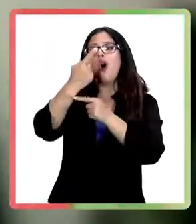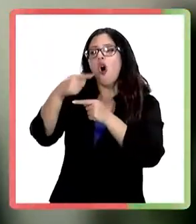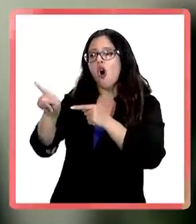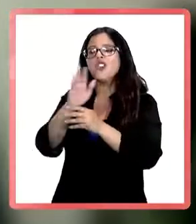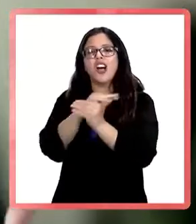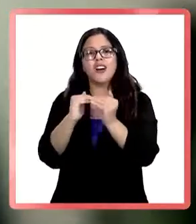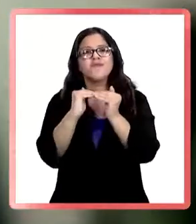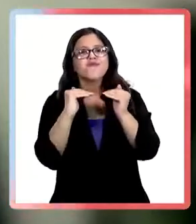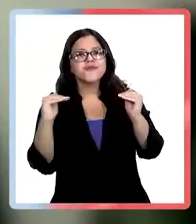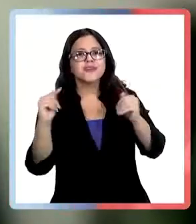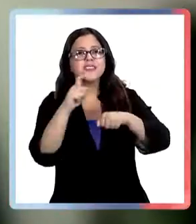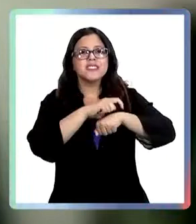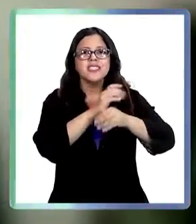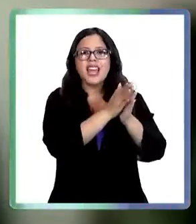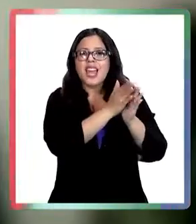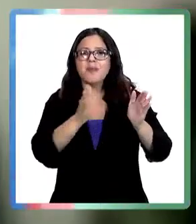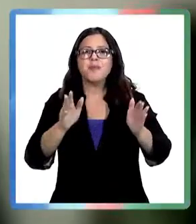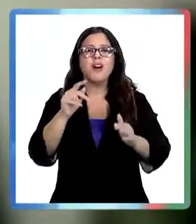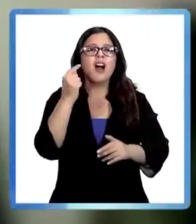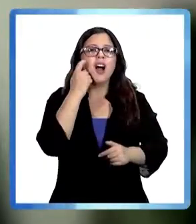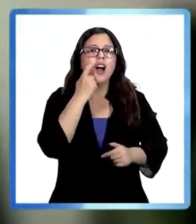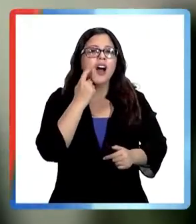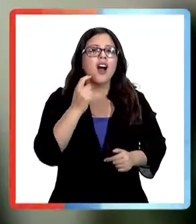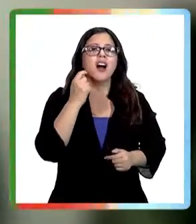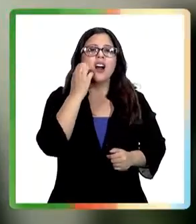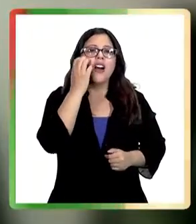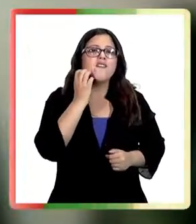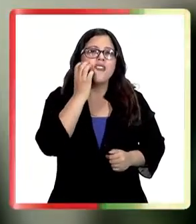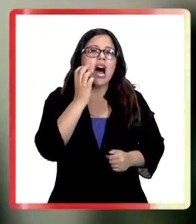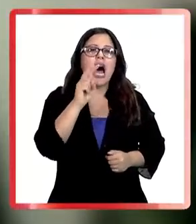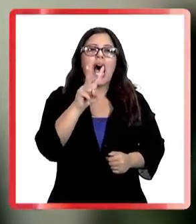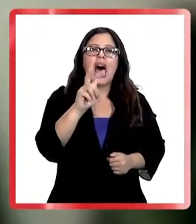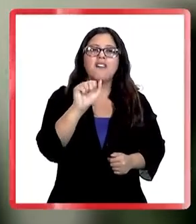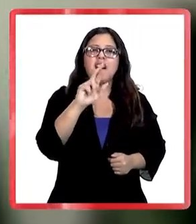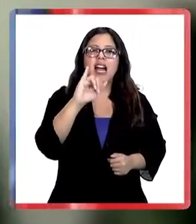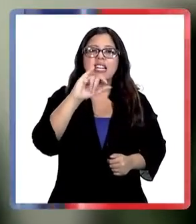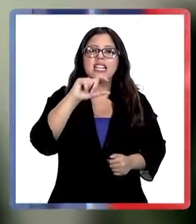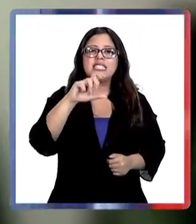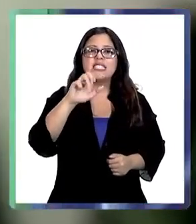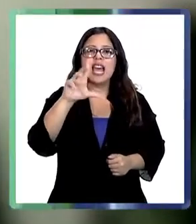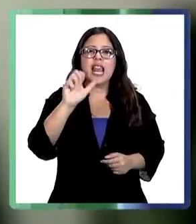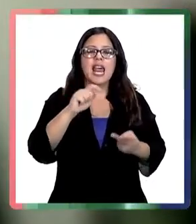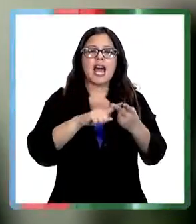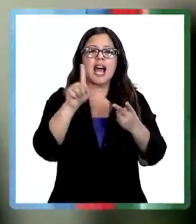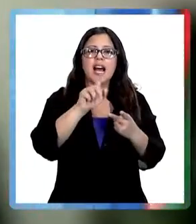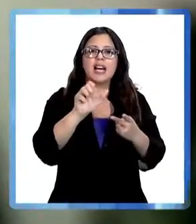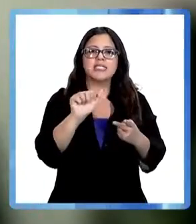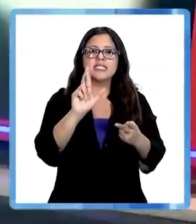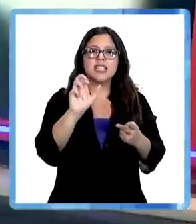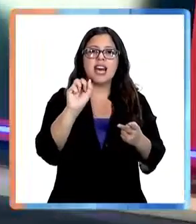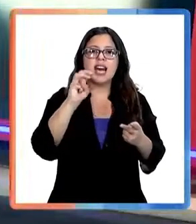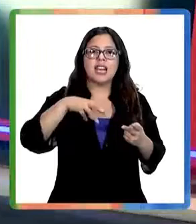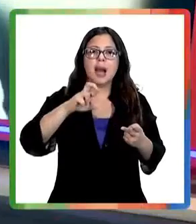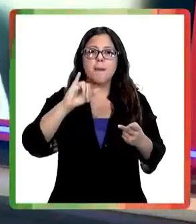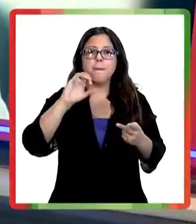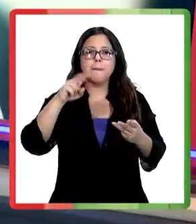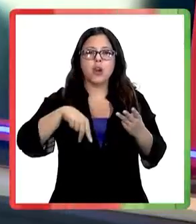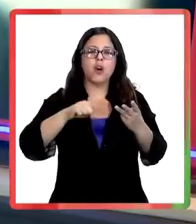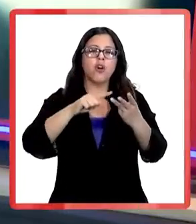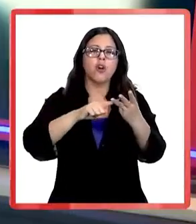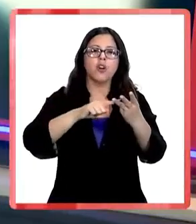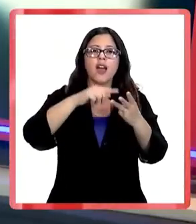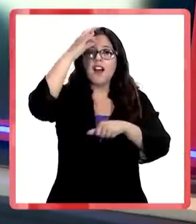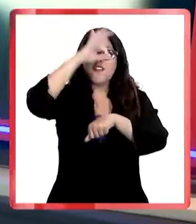son mucho más estables en el tiempo, virus varicela, sarampión, que su duración sabemos que son años de años, fiebre